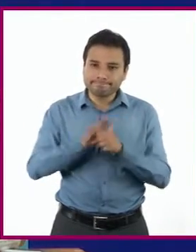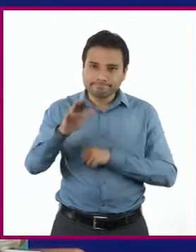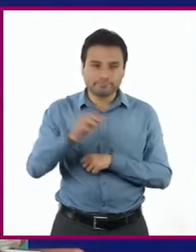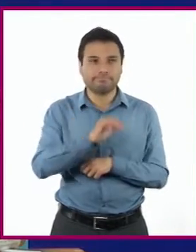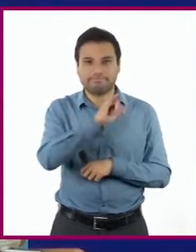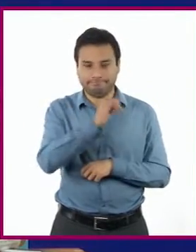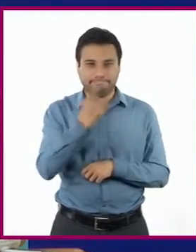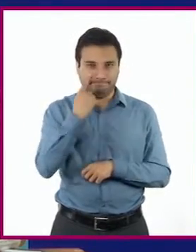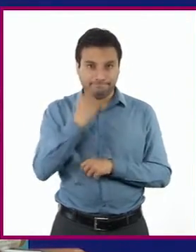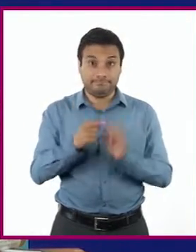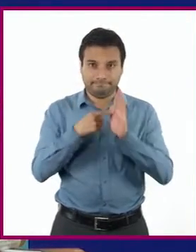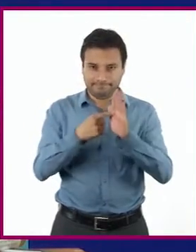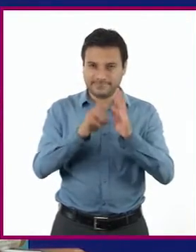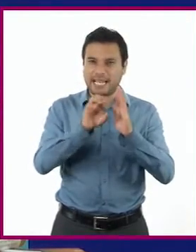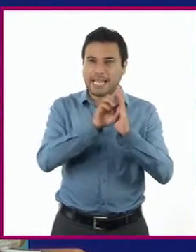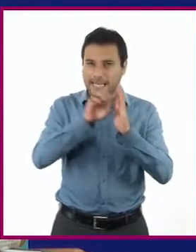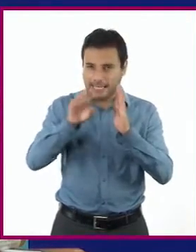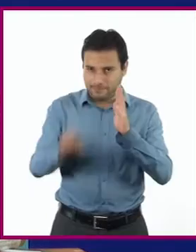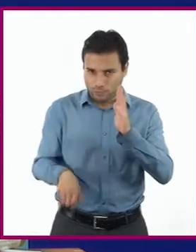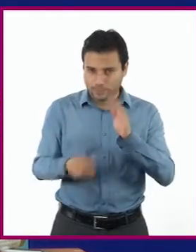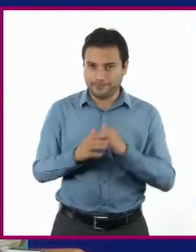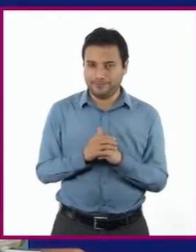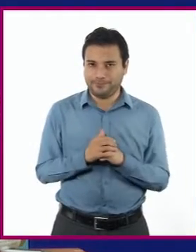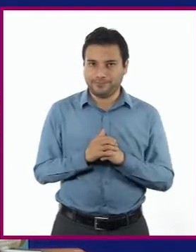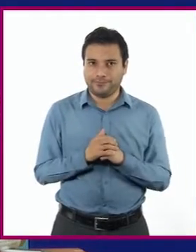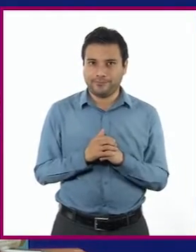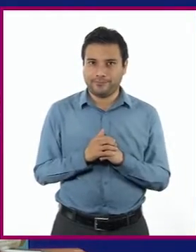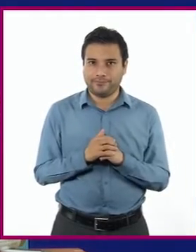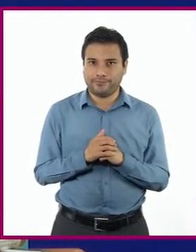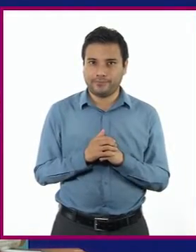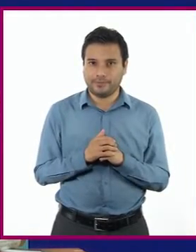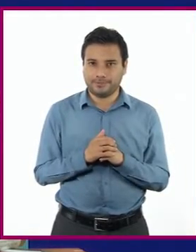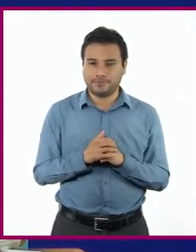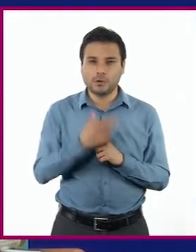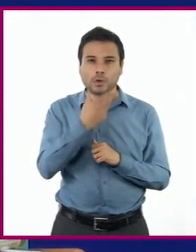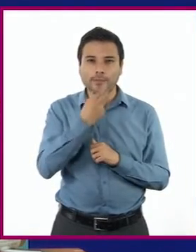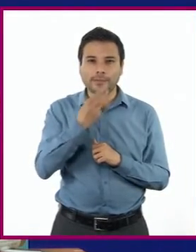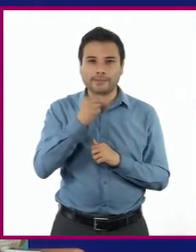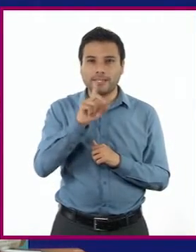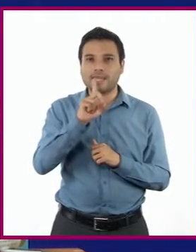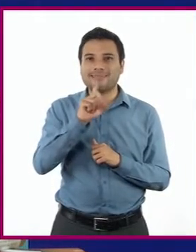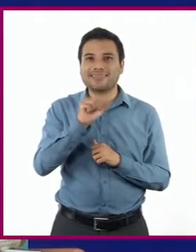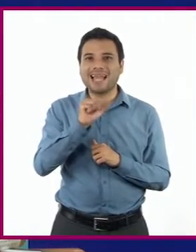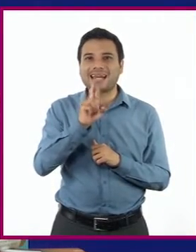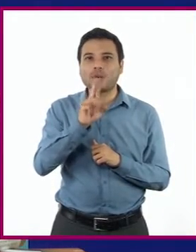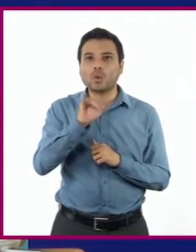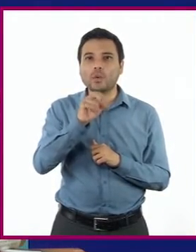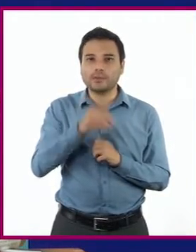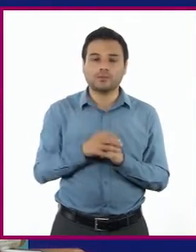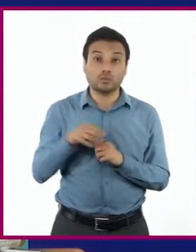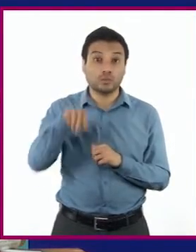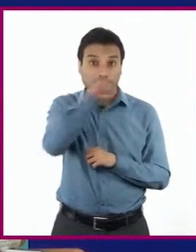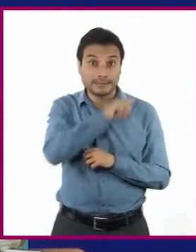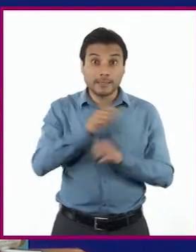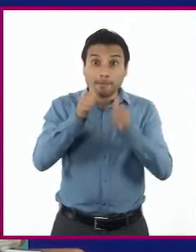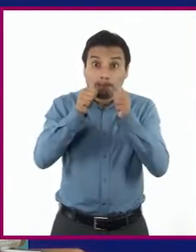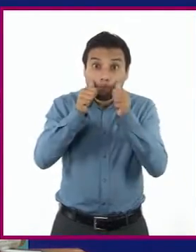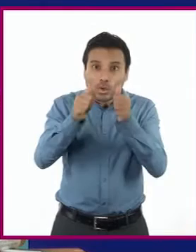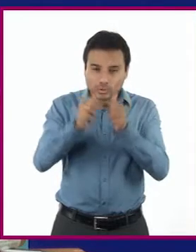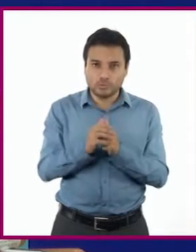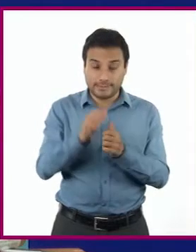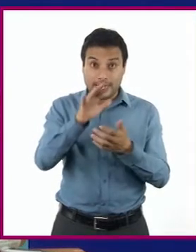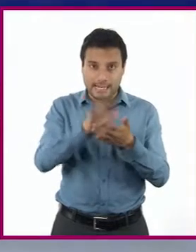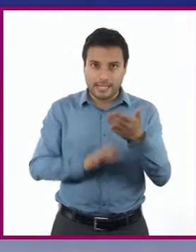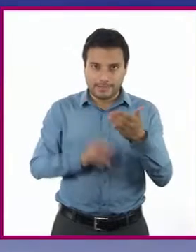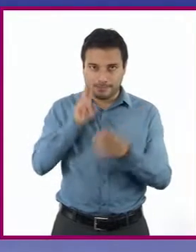sí. Veamos el siguiente fragmento de la autobiografía de Charles Darwin. Presten mucha atención y desde su pantalla vayan